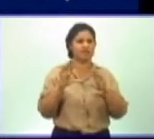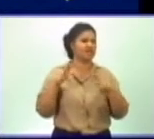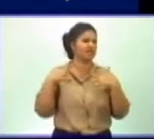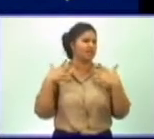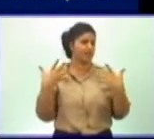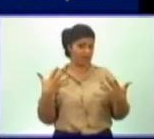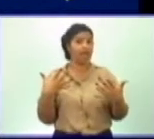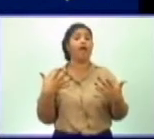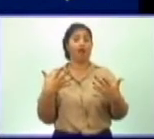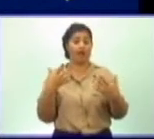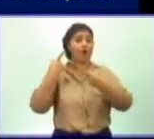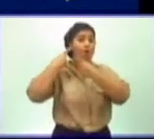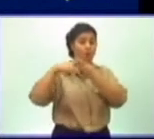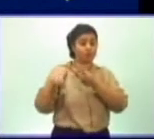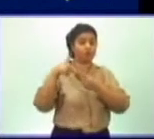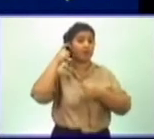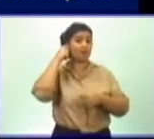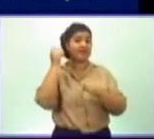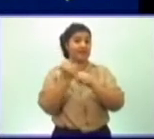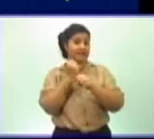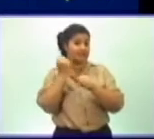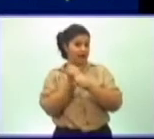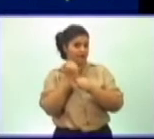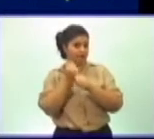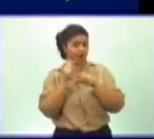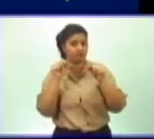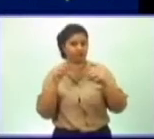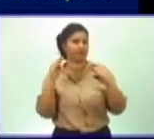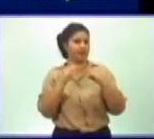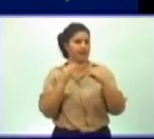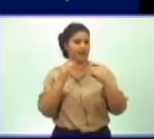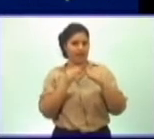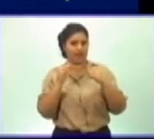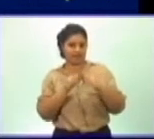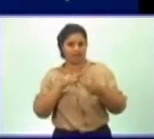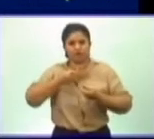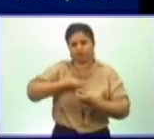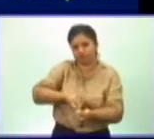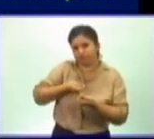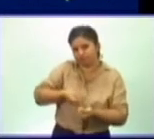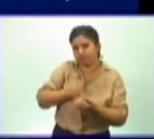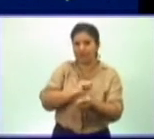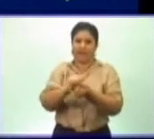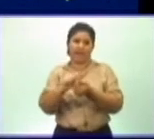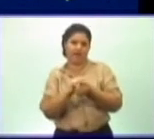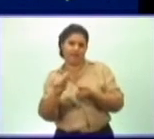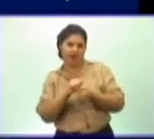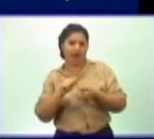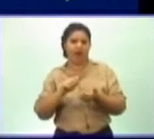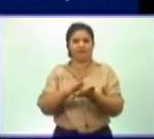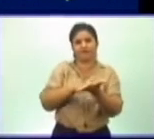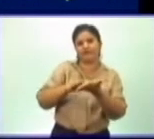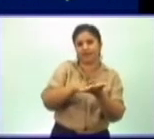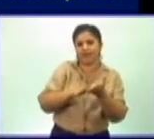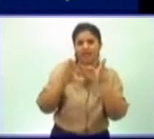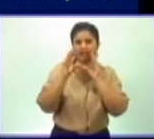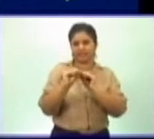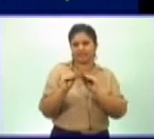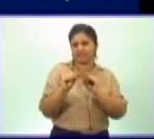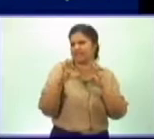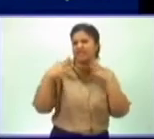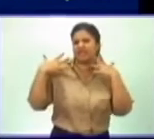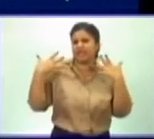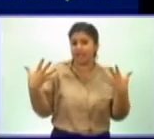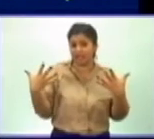palabra tan fuera de contexto, tan inapropiada para tratar a una persona que sea una criada.